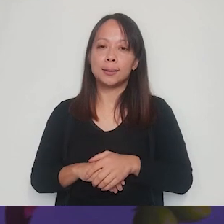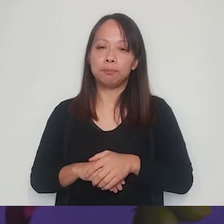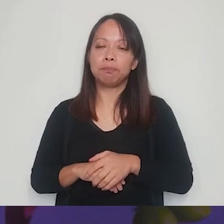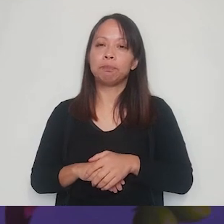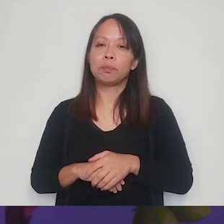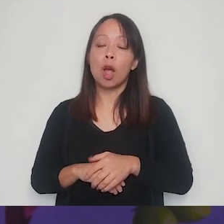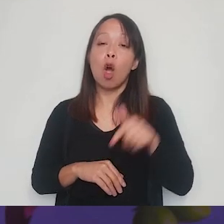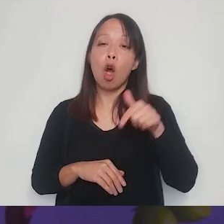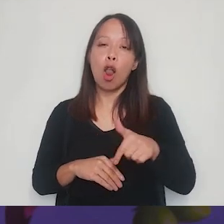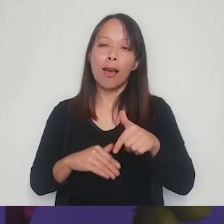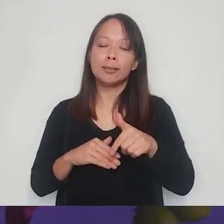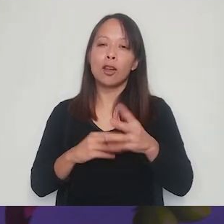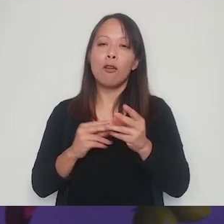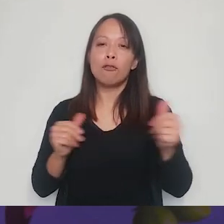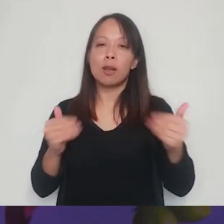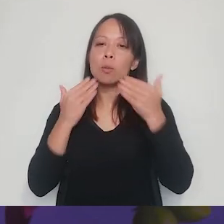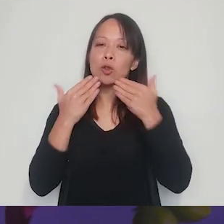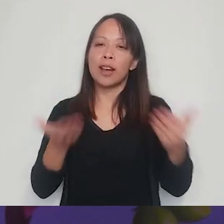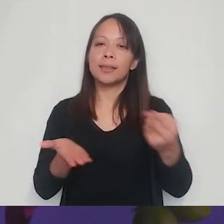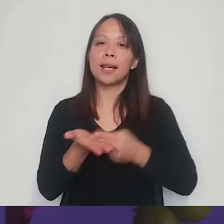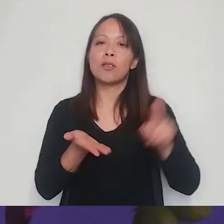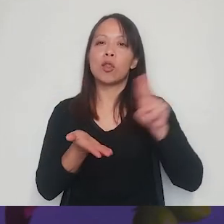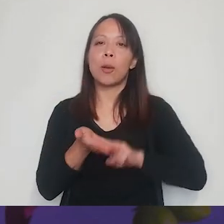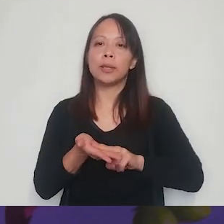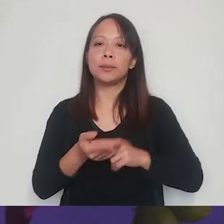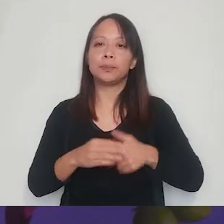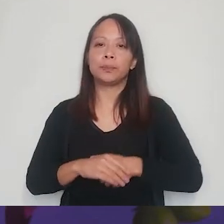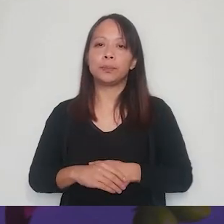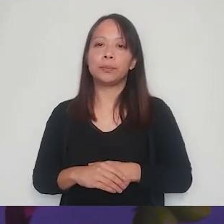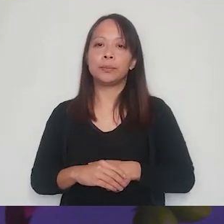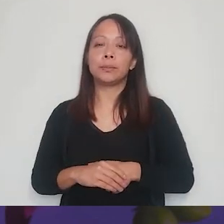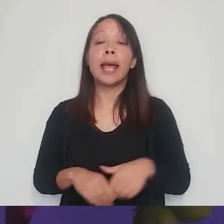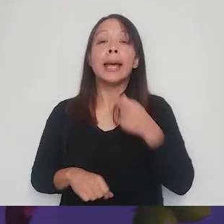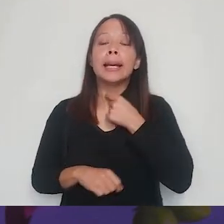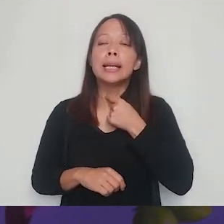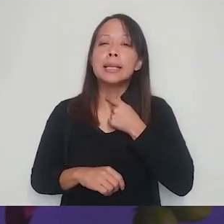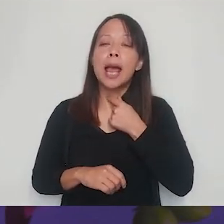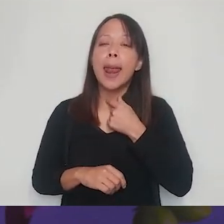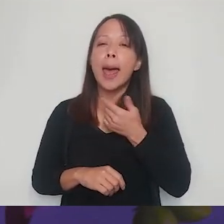Así que con esto me despido, les doy las gracias y muchas gracias nuevamente.